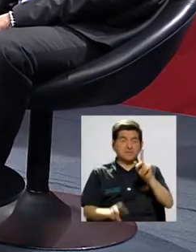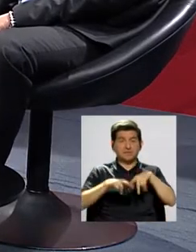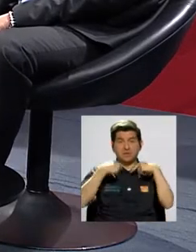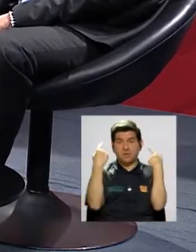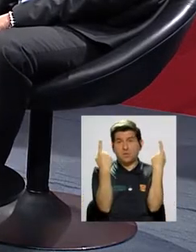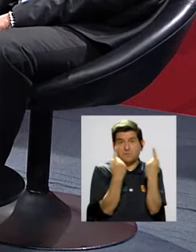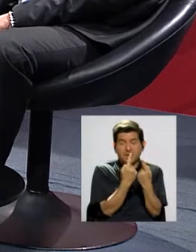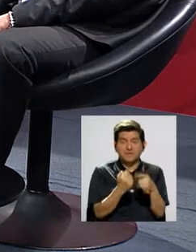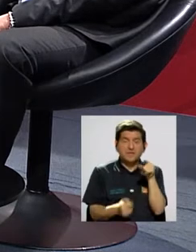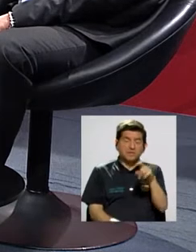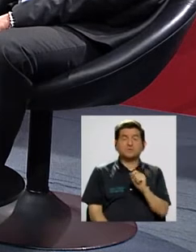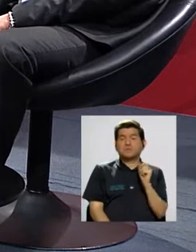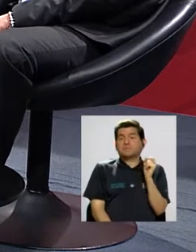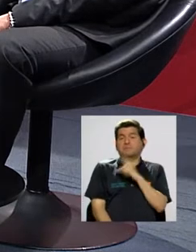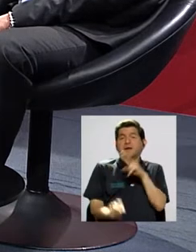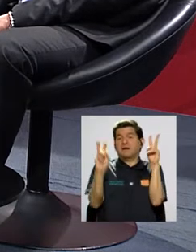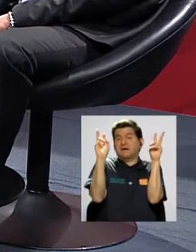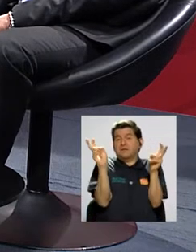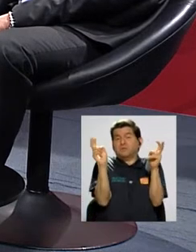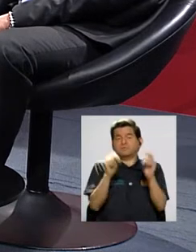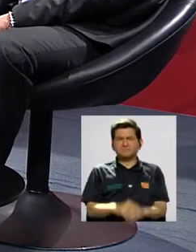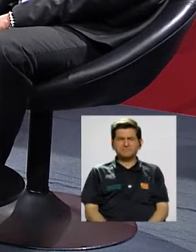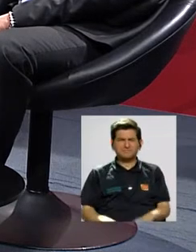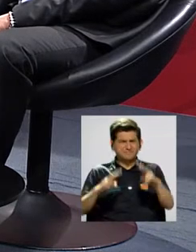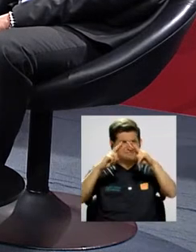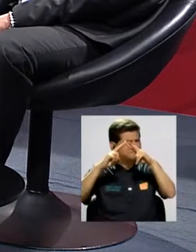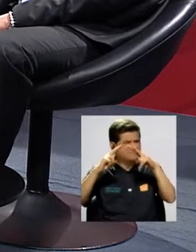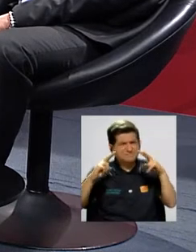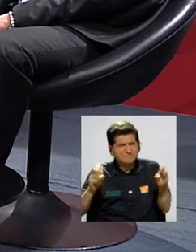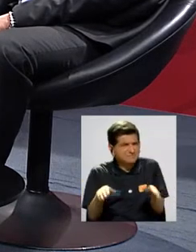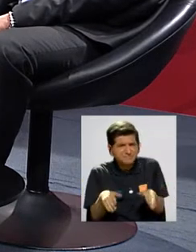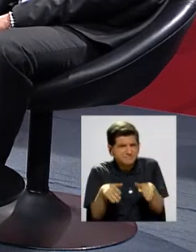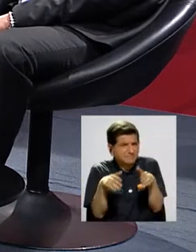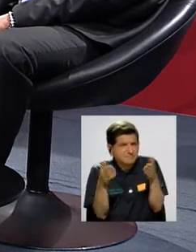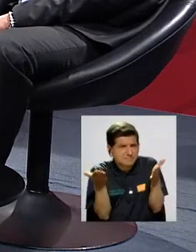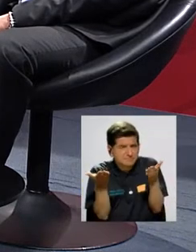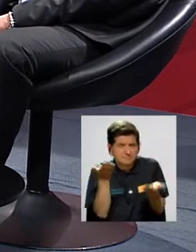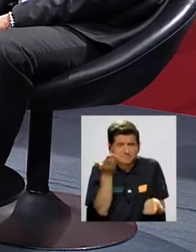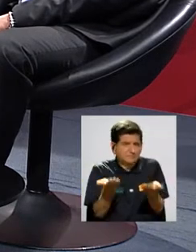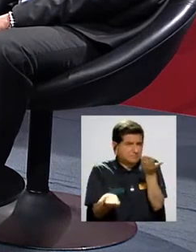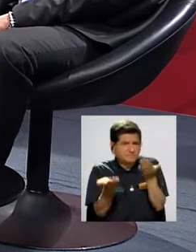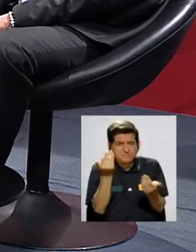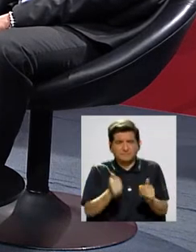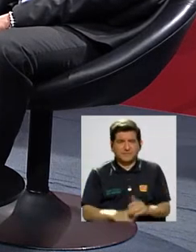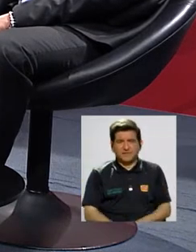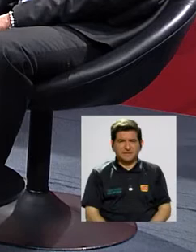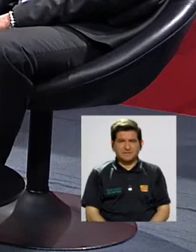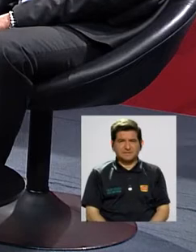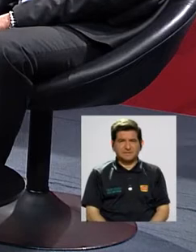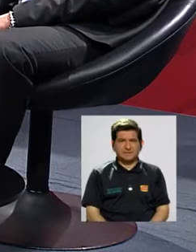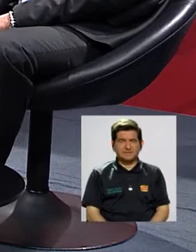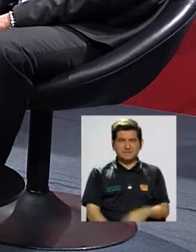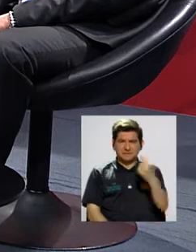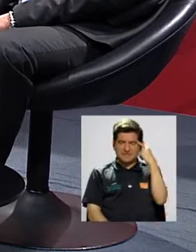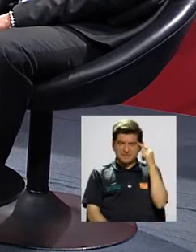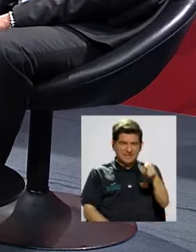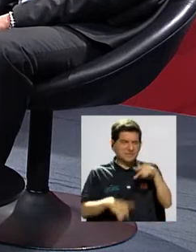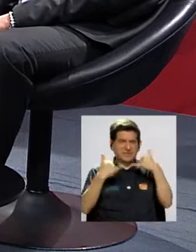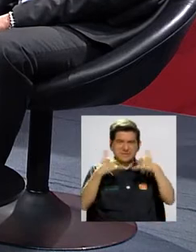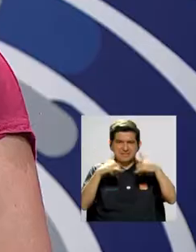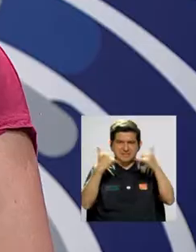específico, un pecado. ¿Cómo lo analizamos desde este juego de